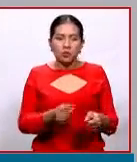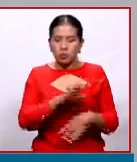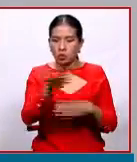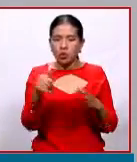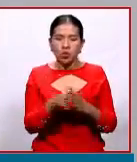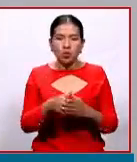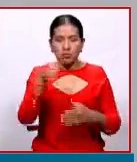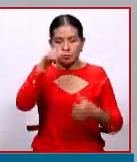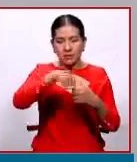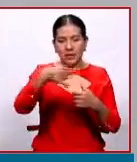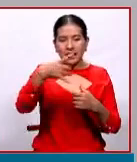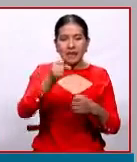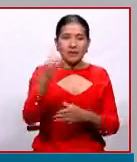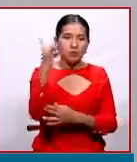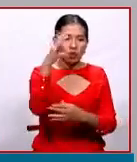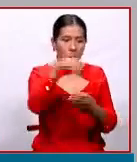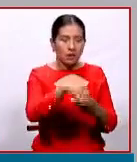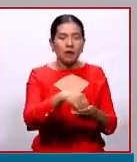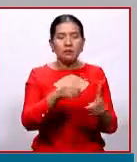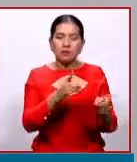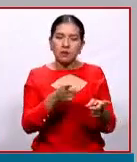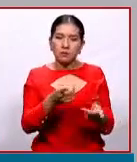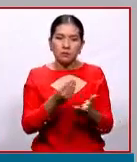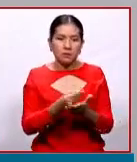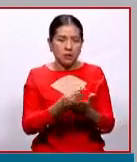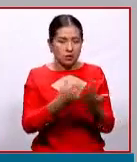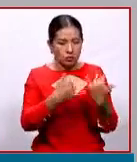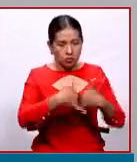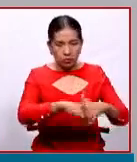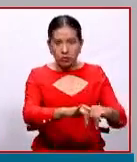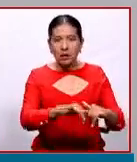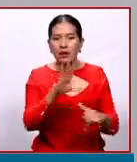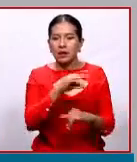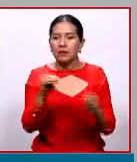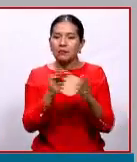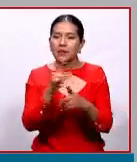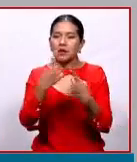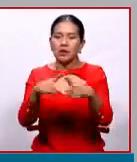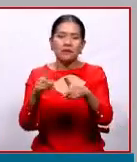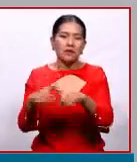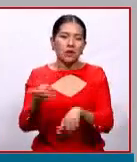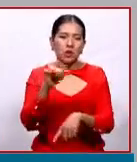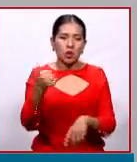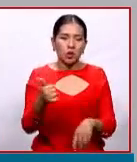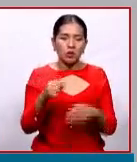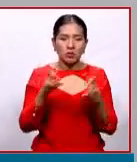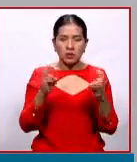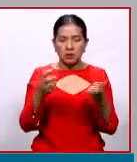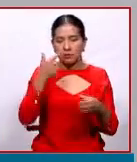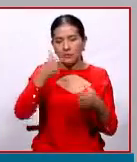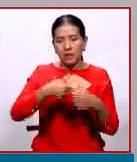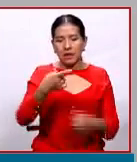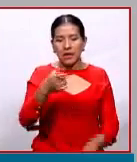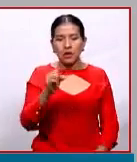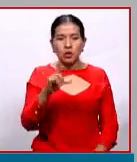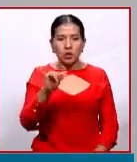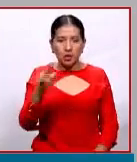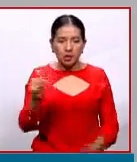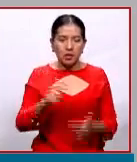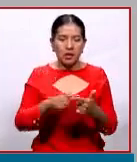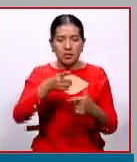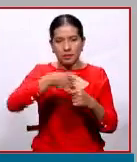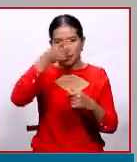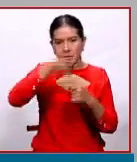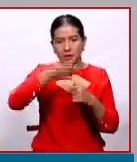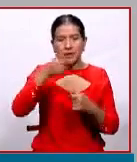gas domiciliario como de los diferentes líquidos, hidrocarburos líquidos, gasolina, diésel, porque